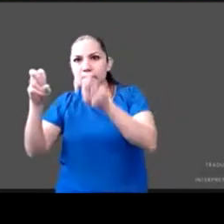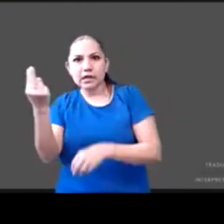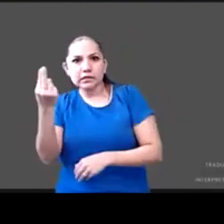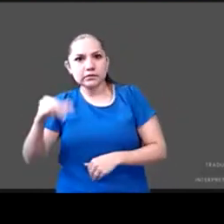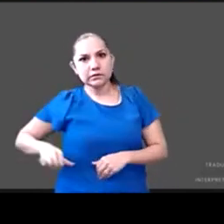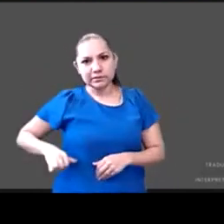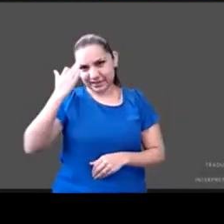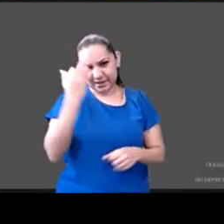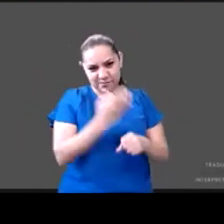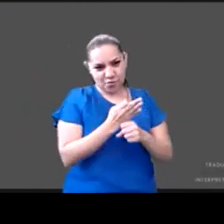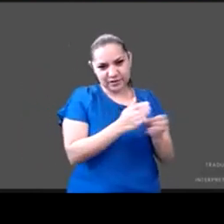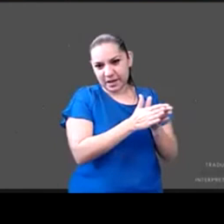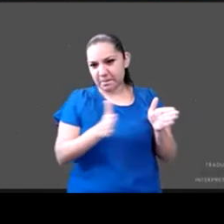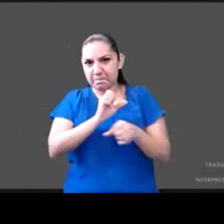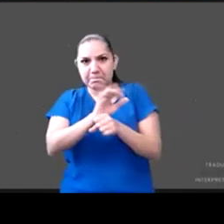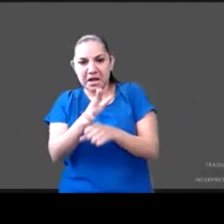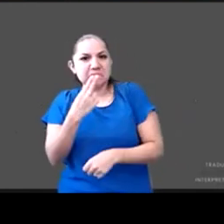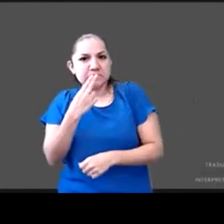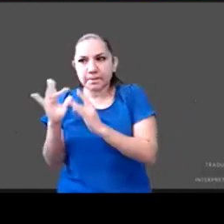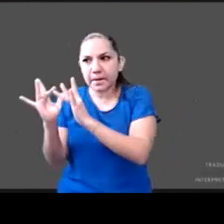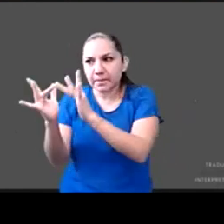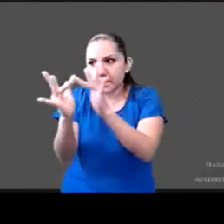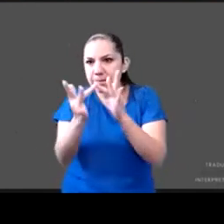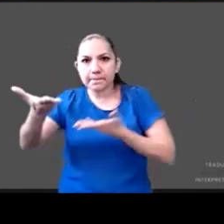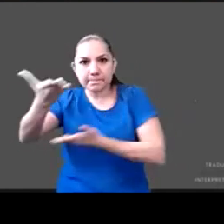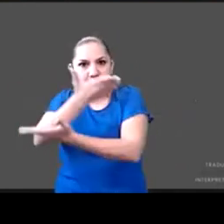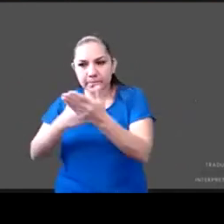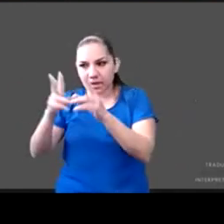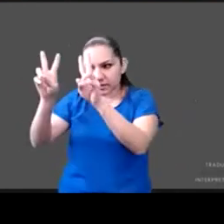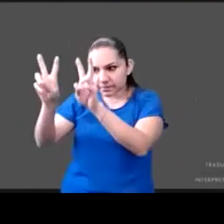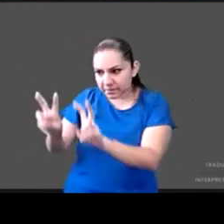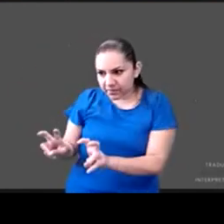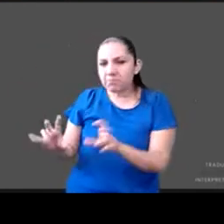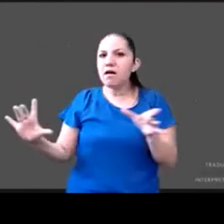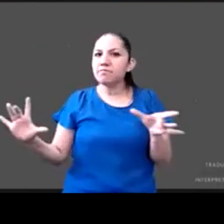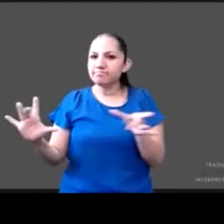ha ayudado también a escuchar de manera más cercana.